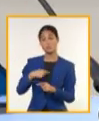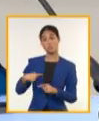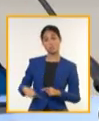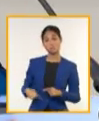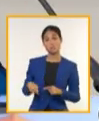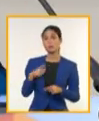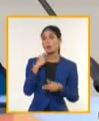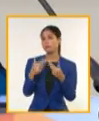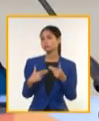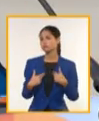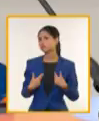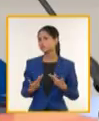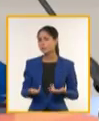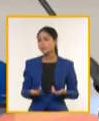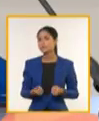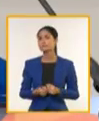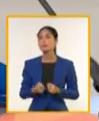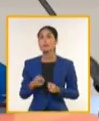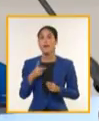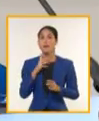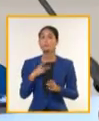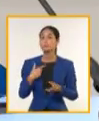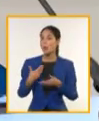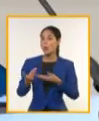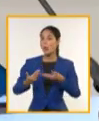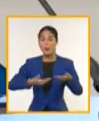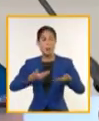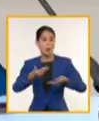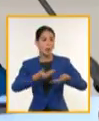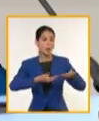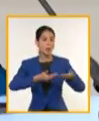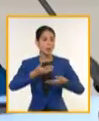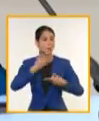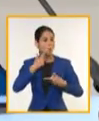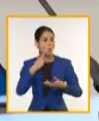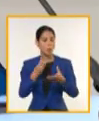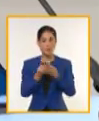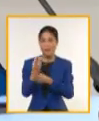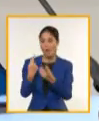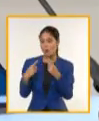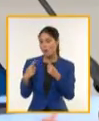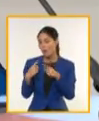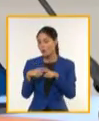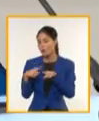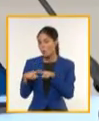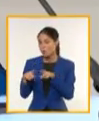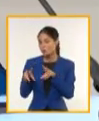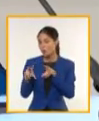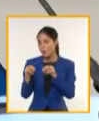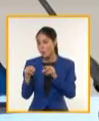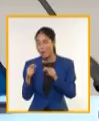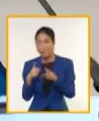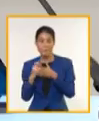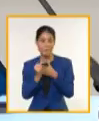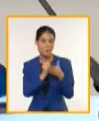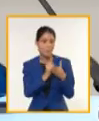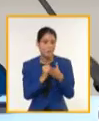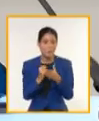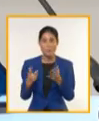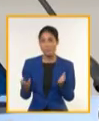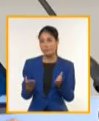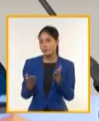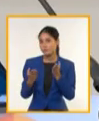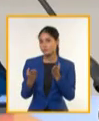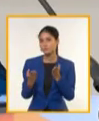importante para el restablecimiento de buenas relaciones en este sentido. Sí, me parece que coincido, Cuba ha tenido